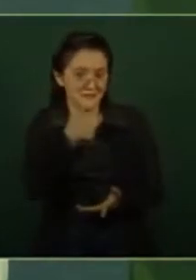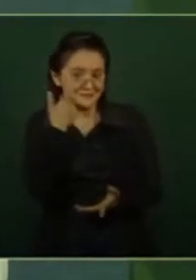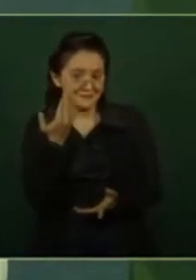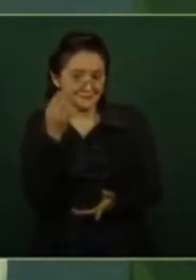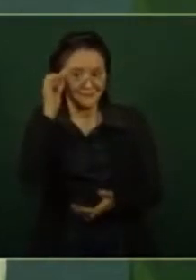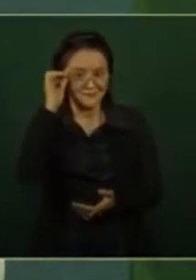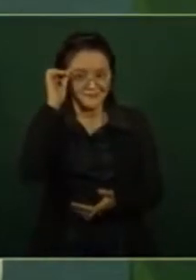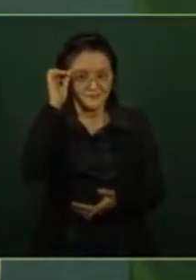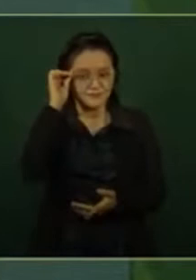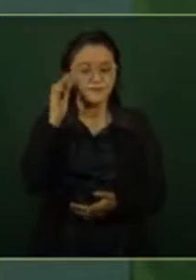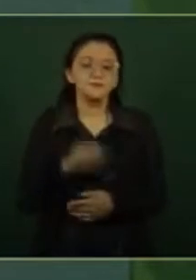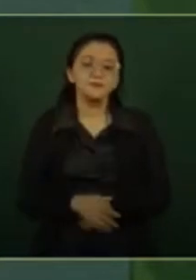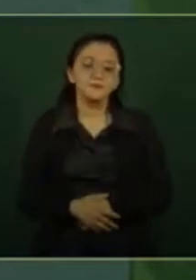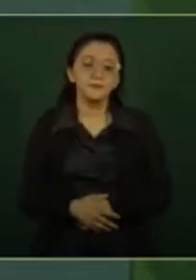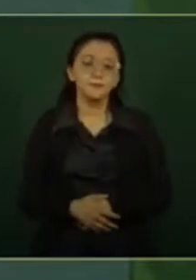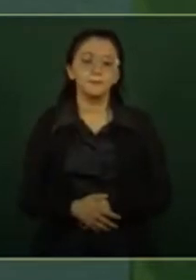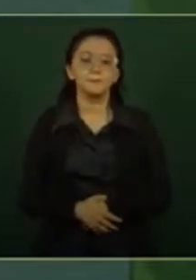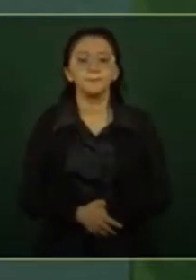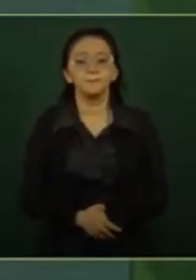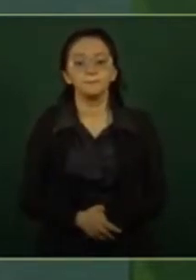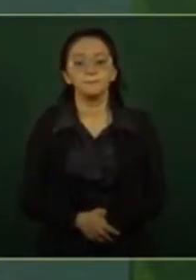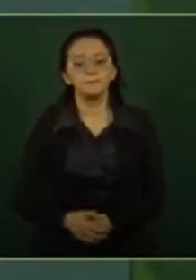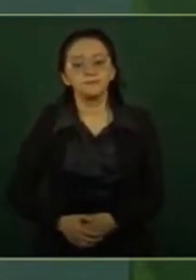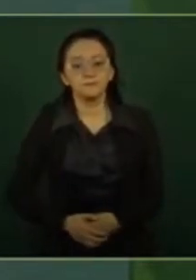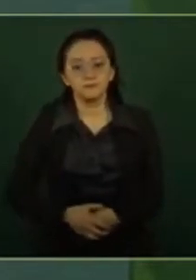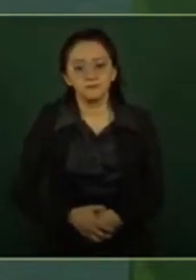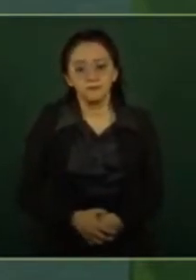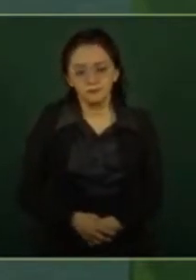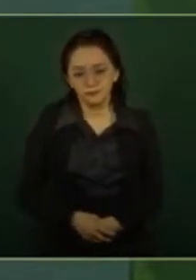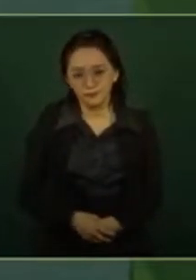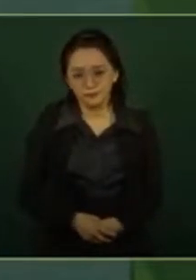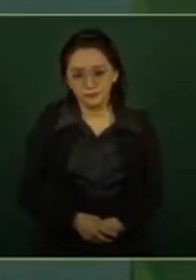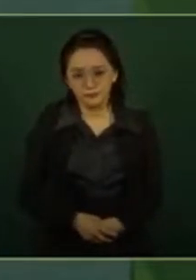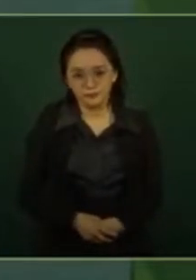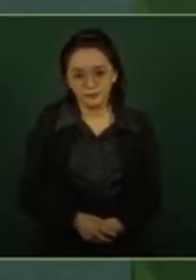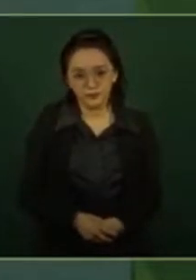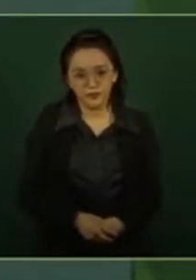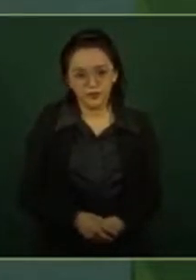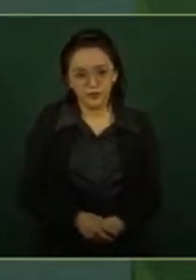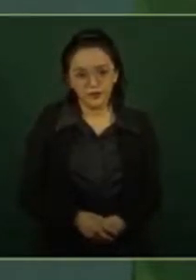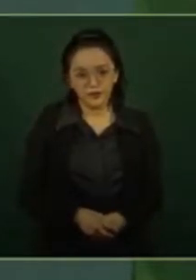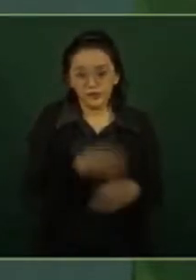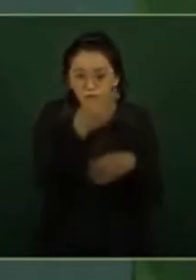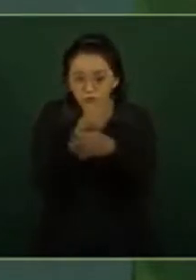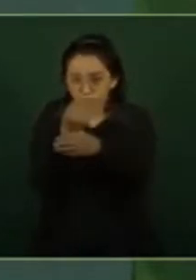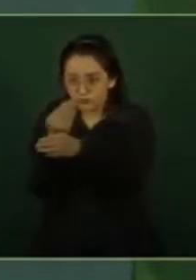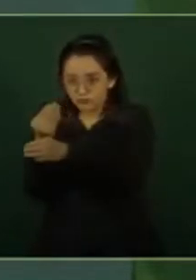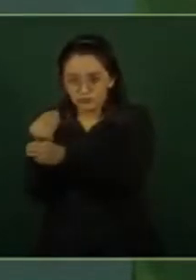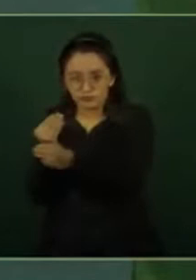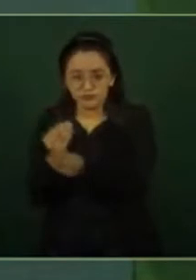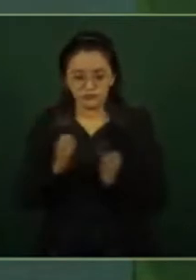veracruzanos. Vamos a restaurar todo, el fuerte, todo,